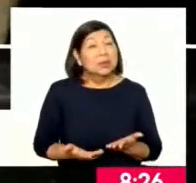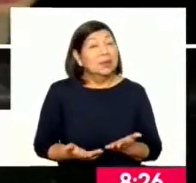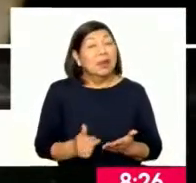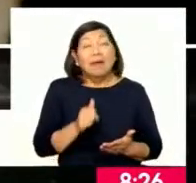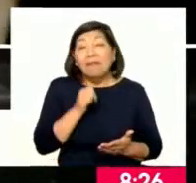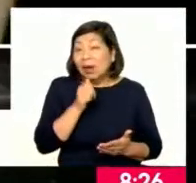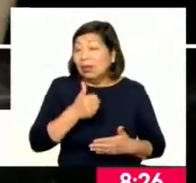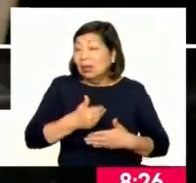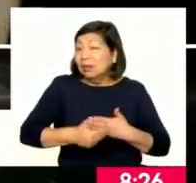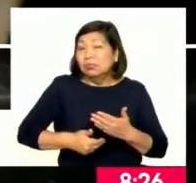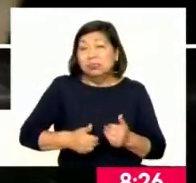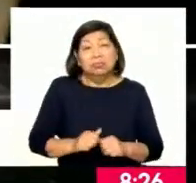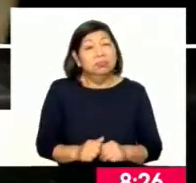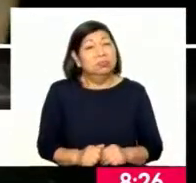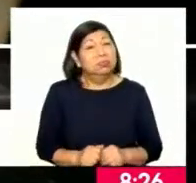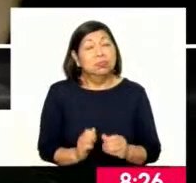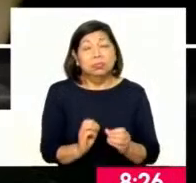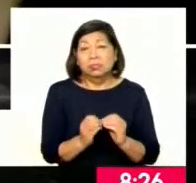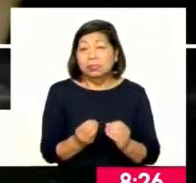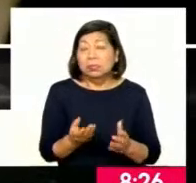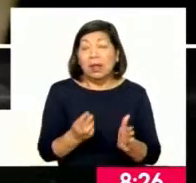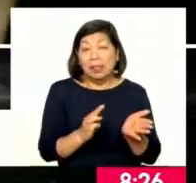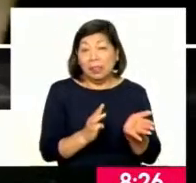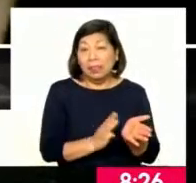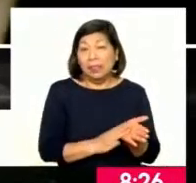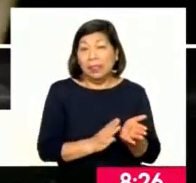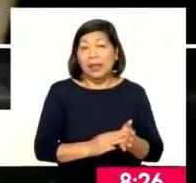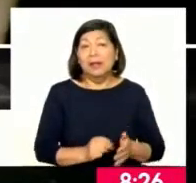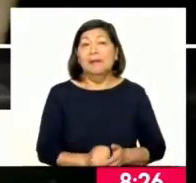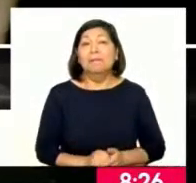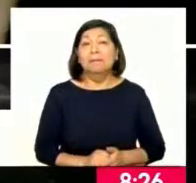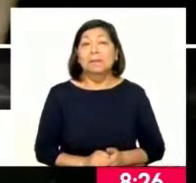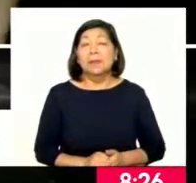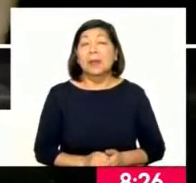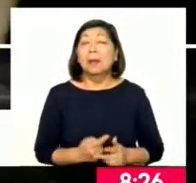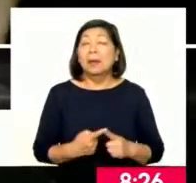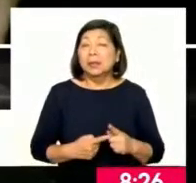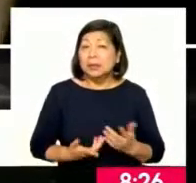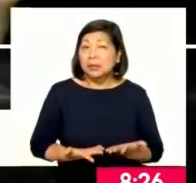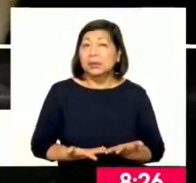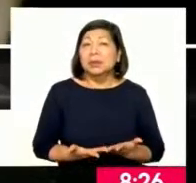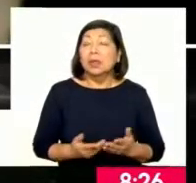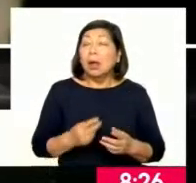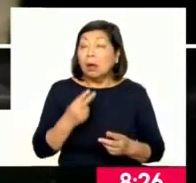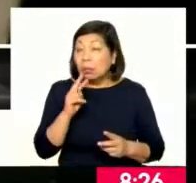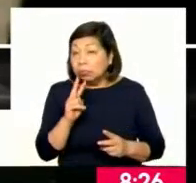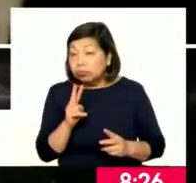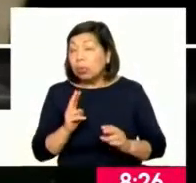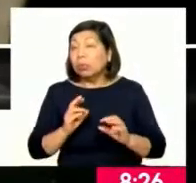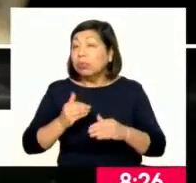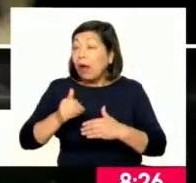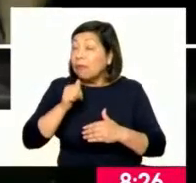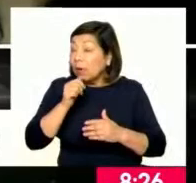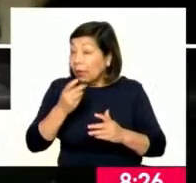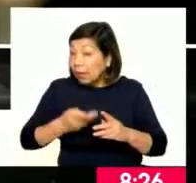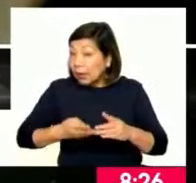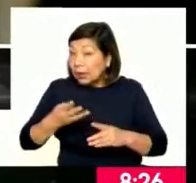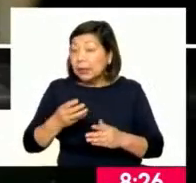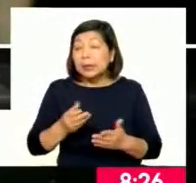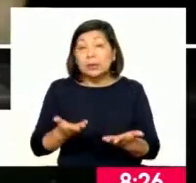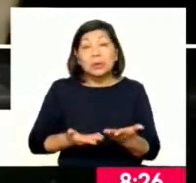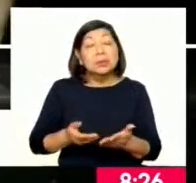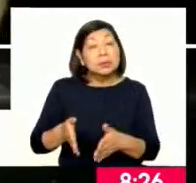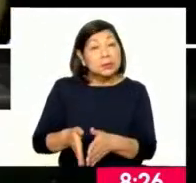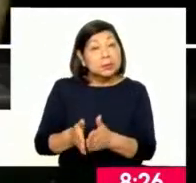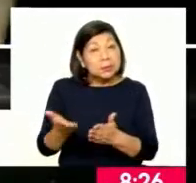aún continúa, como indicaba desde la Defensoría del Pueblo, venimos haciendo el seguimiento a este proceso, incluso participando a